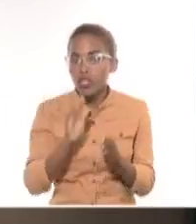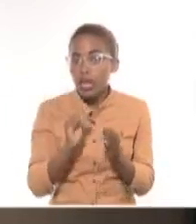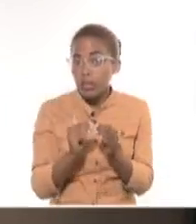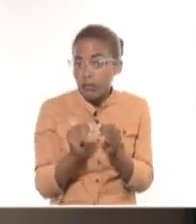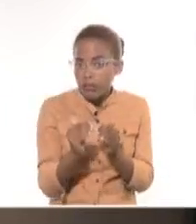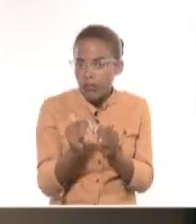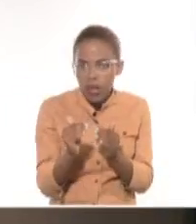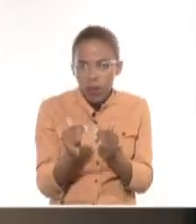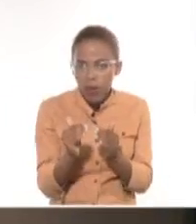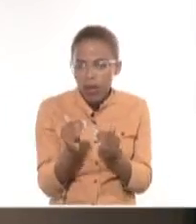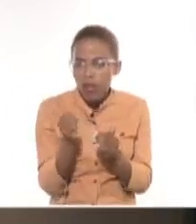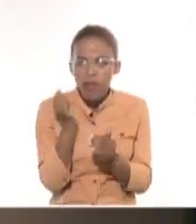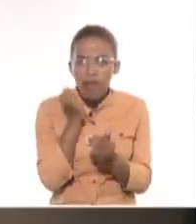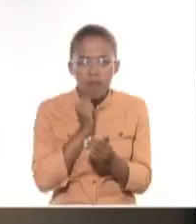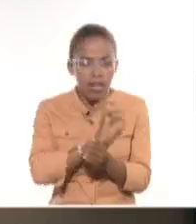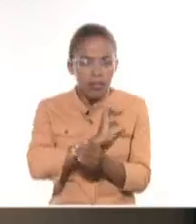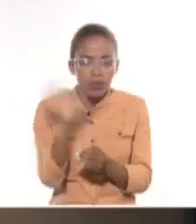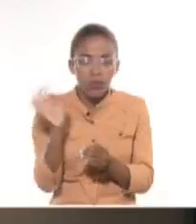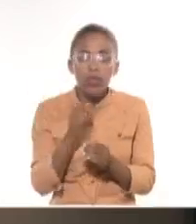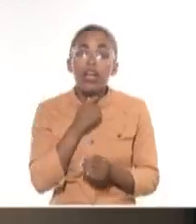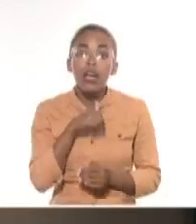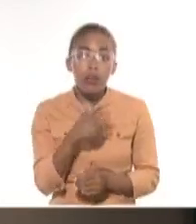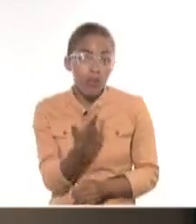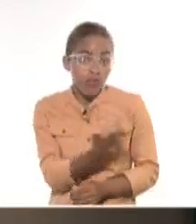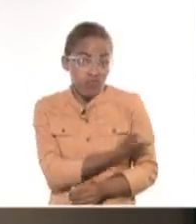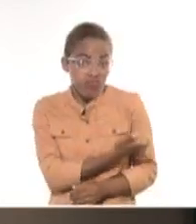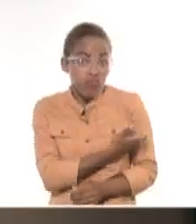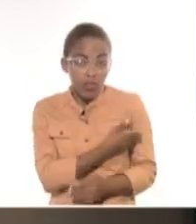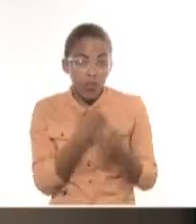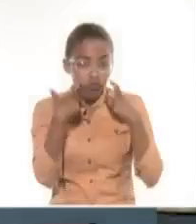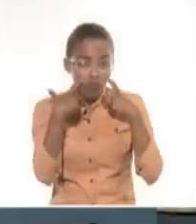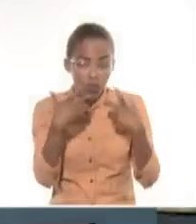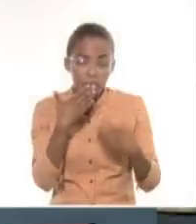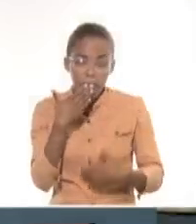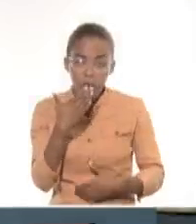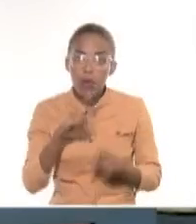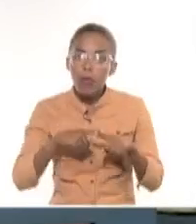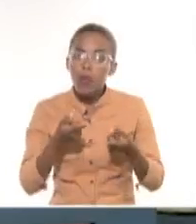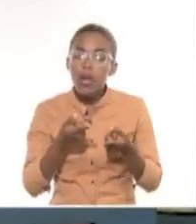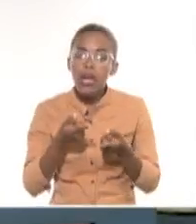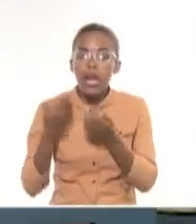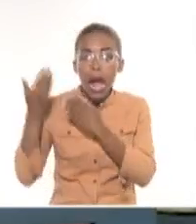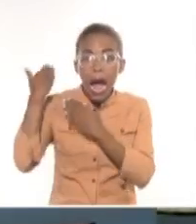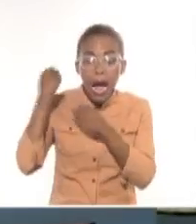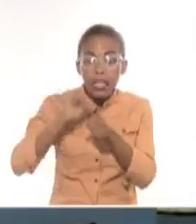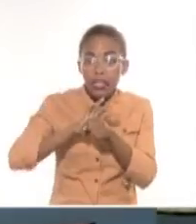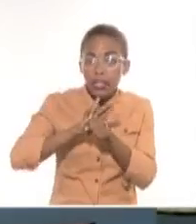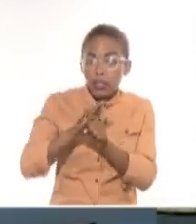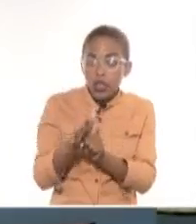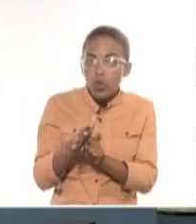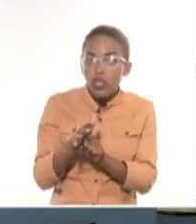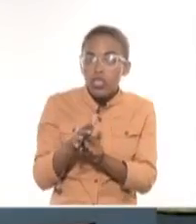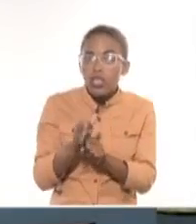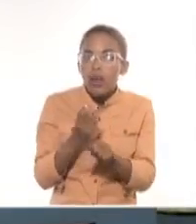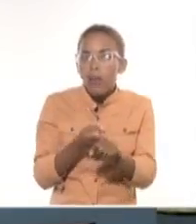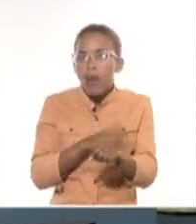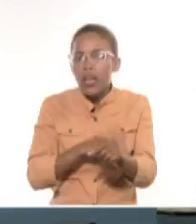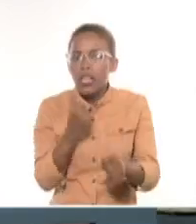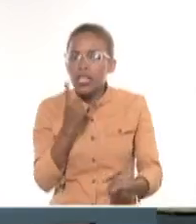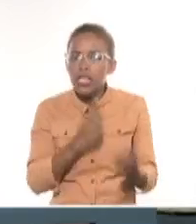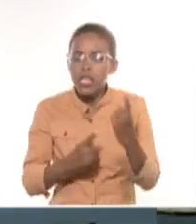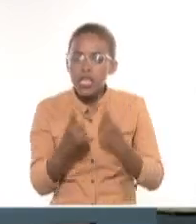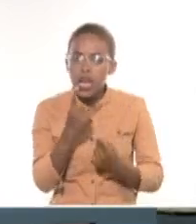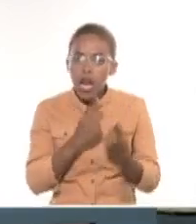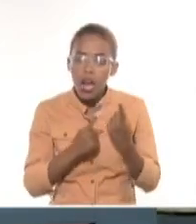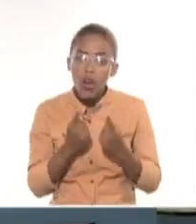nada. Efecto de la vacunación, porque la vacunación en el COVID no evita que tú la quieras. Por eso todavía tenemos algunos casos,